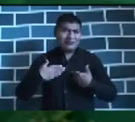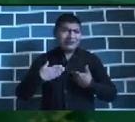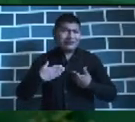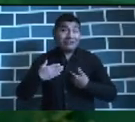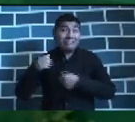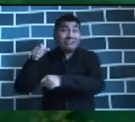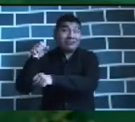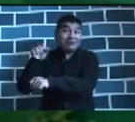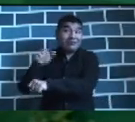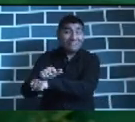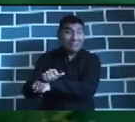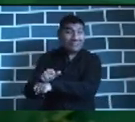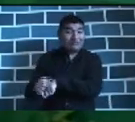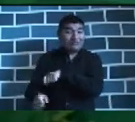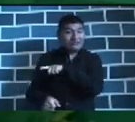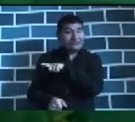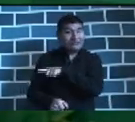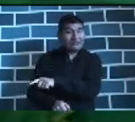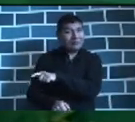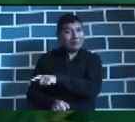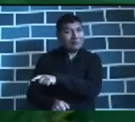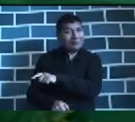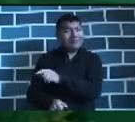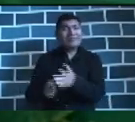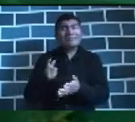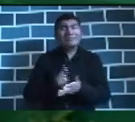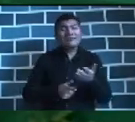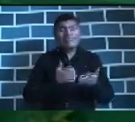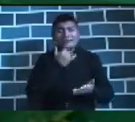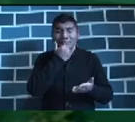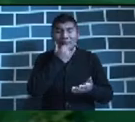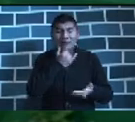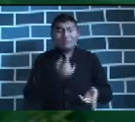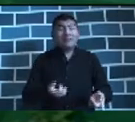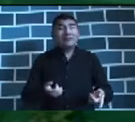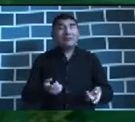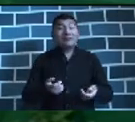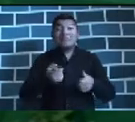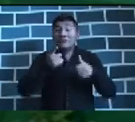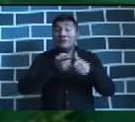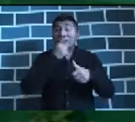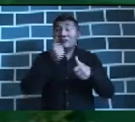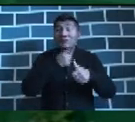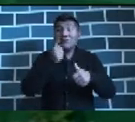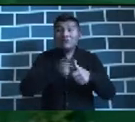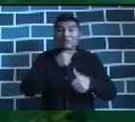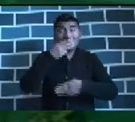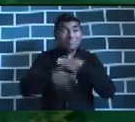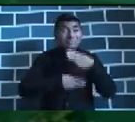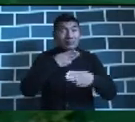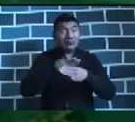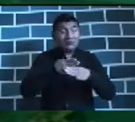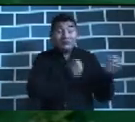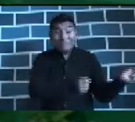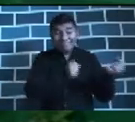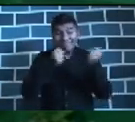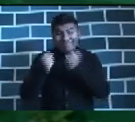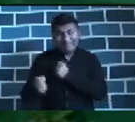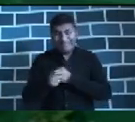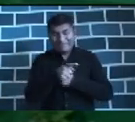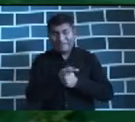esclavos de eso que pasa si ponemos lo primero de este mundo el poder